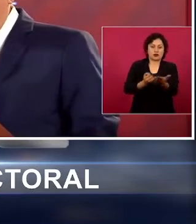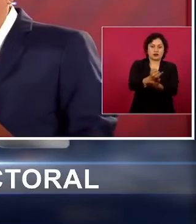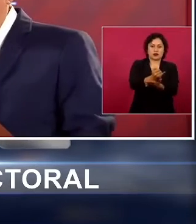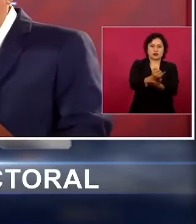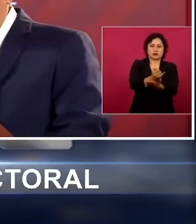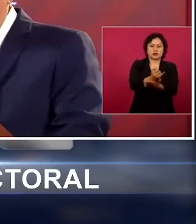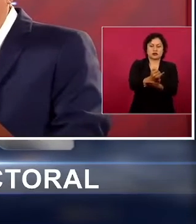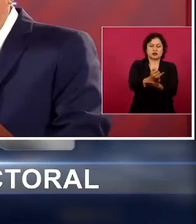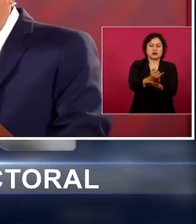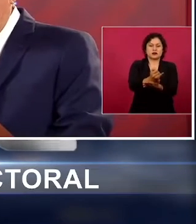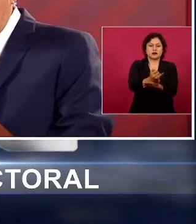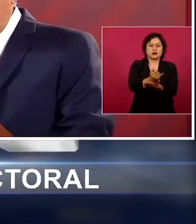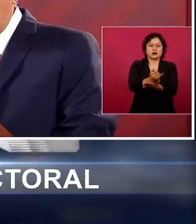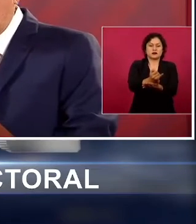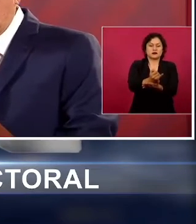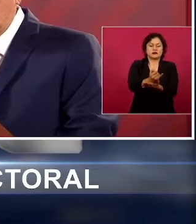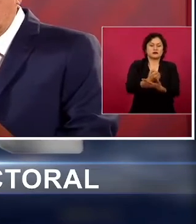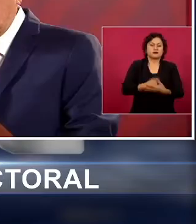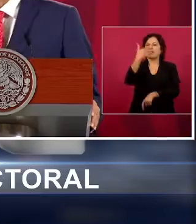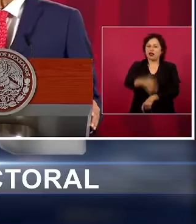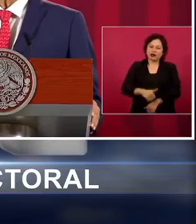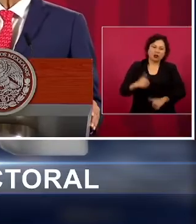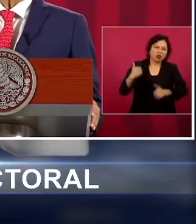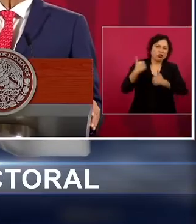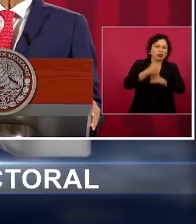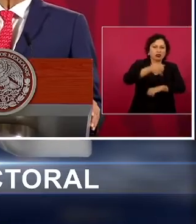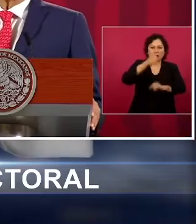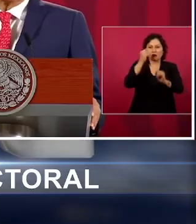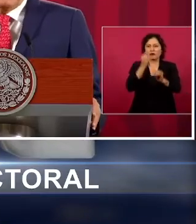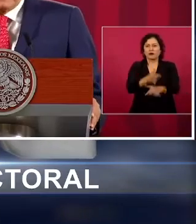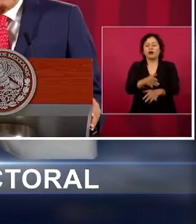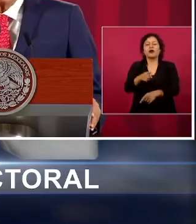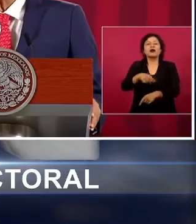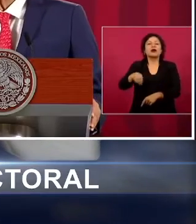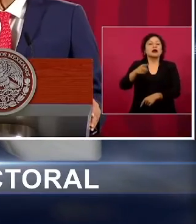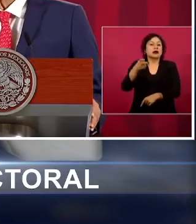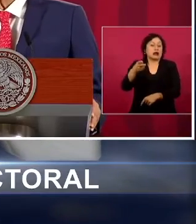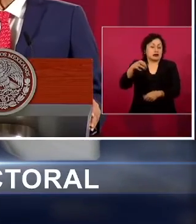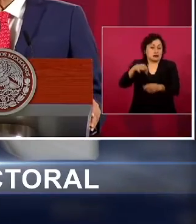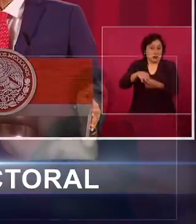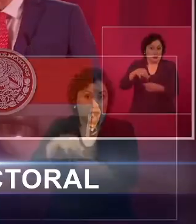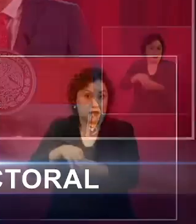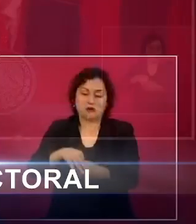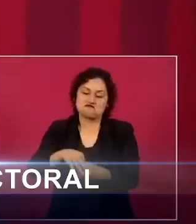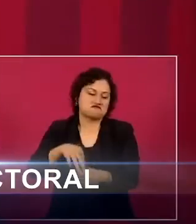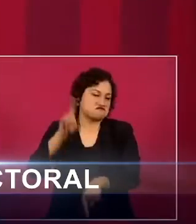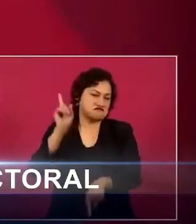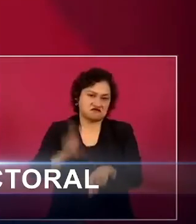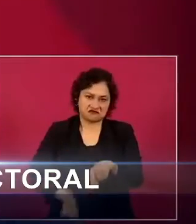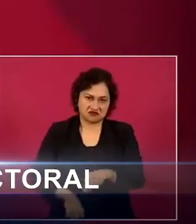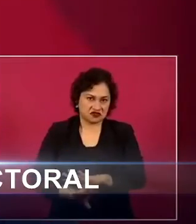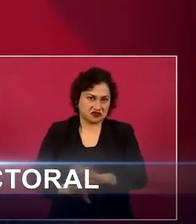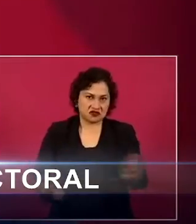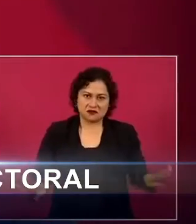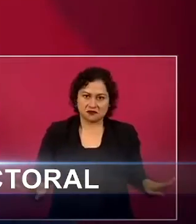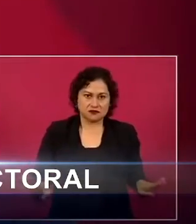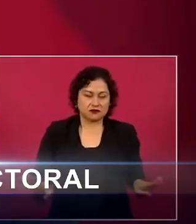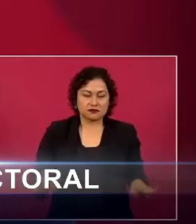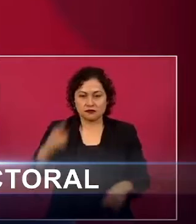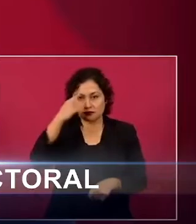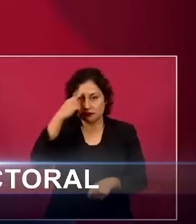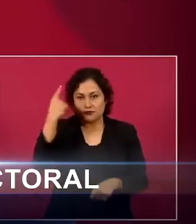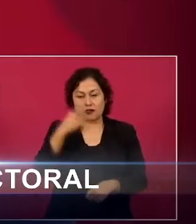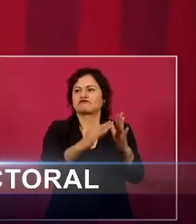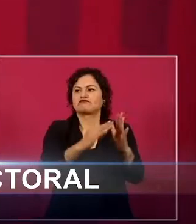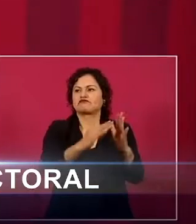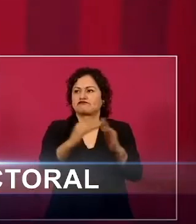sí escuché hace algunas semanas declaraciones del presidente donde él decía que él de ninguna manera buscaba precisamente lo que